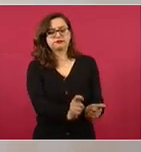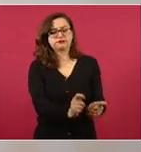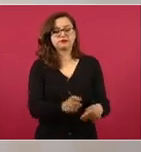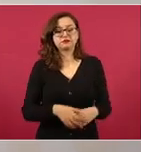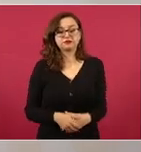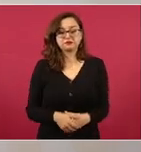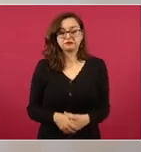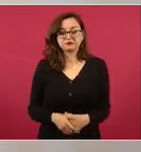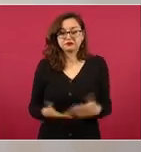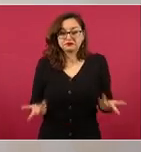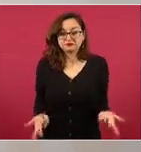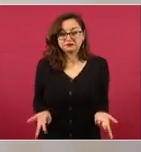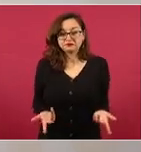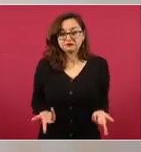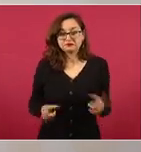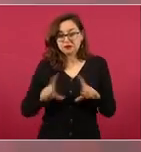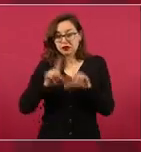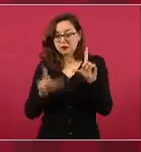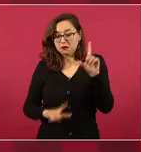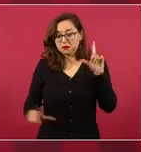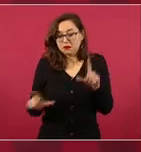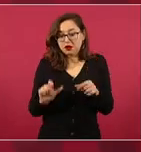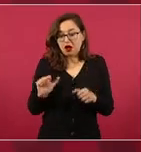nunca hubo utilidad para México,